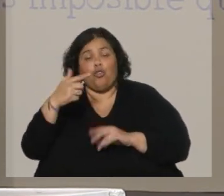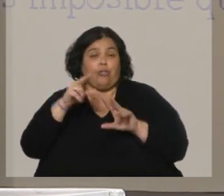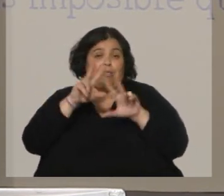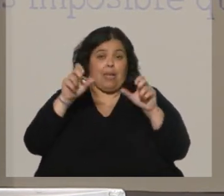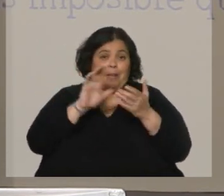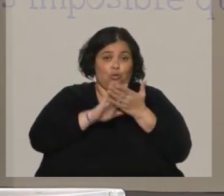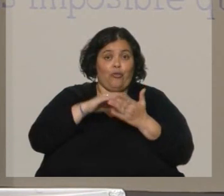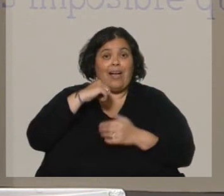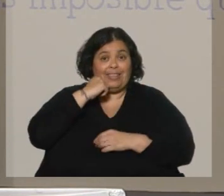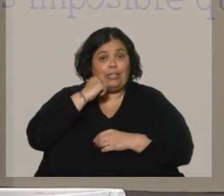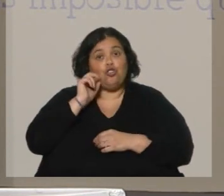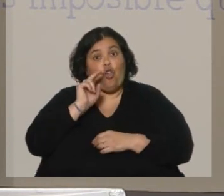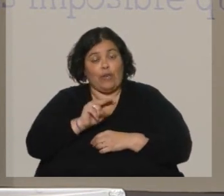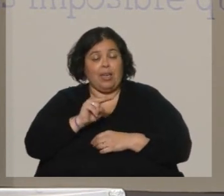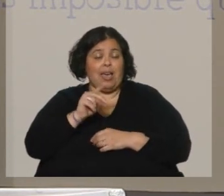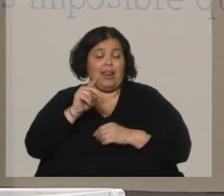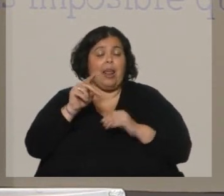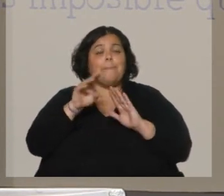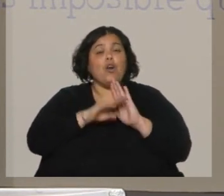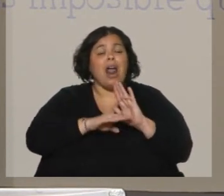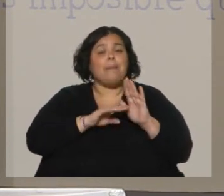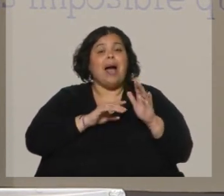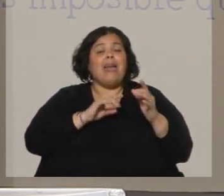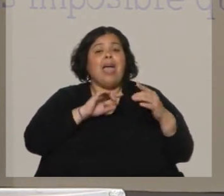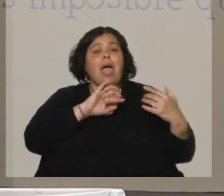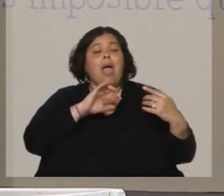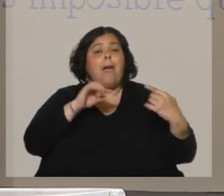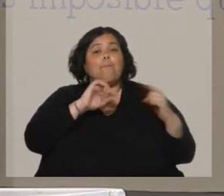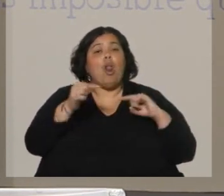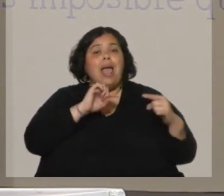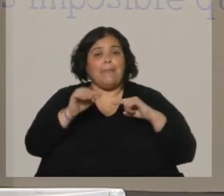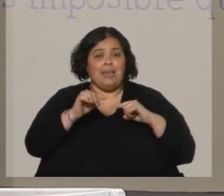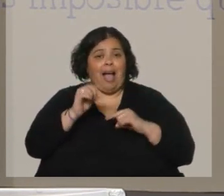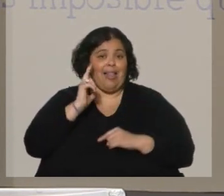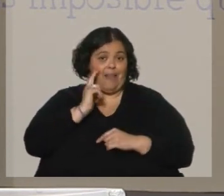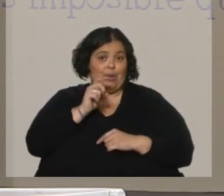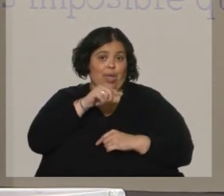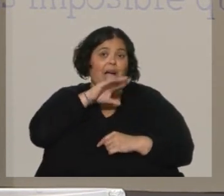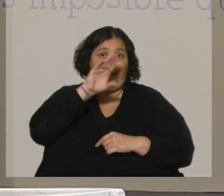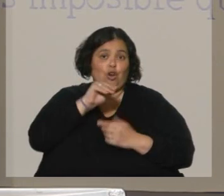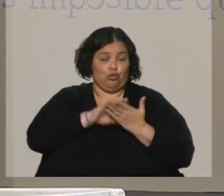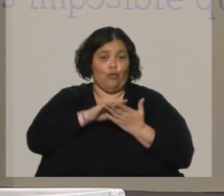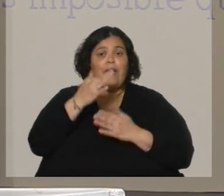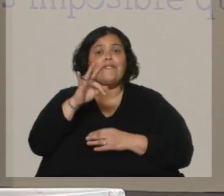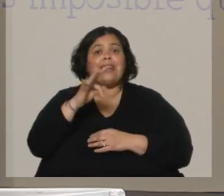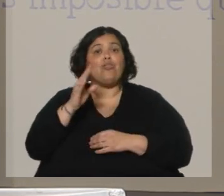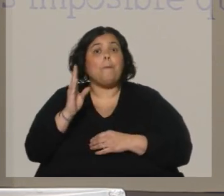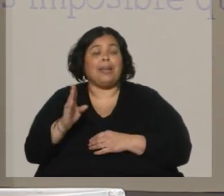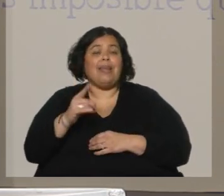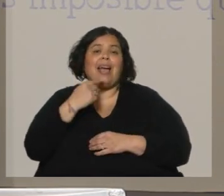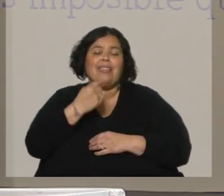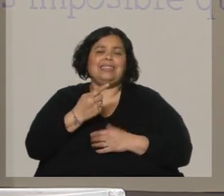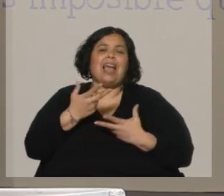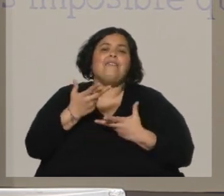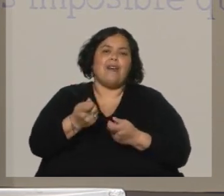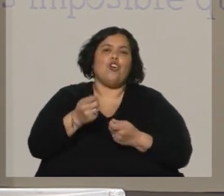el otro día la veía en el programa polémica en el bar este hablando justamente mencionó a Fernando Pereira que en algún momento dijo que le estaba haciendo favores al gobierno justamente